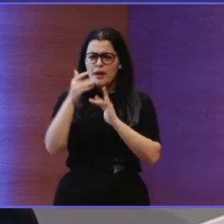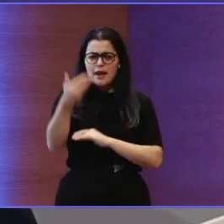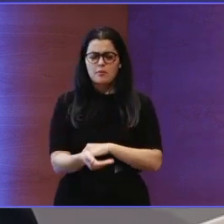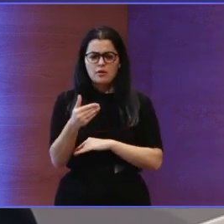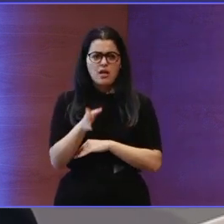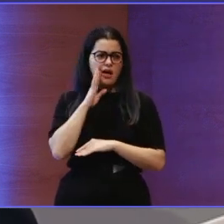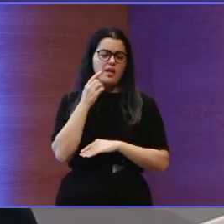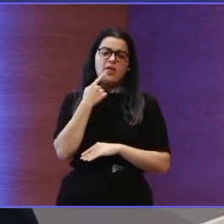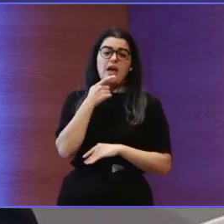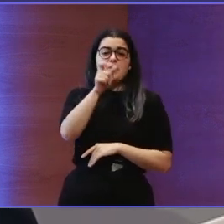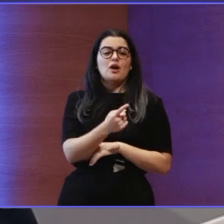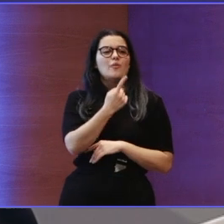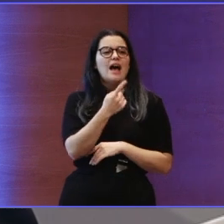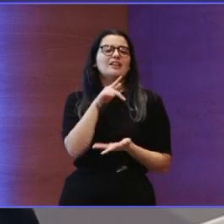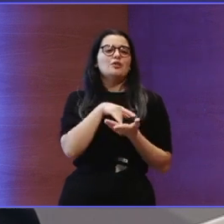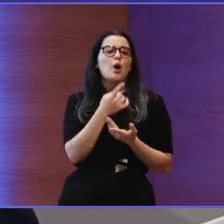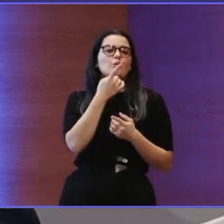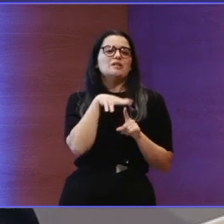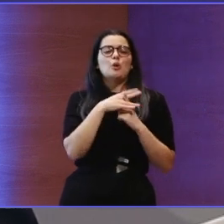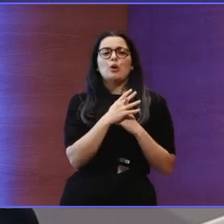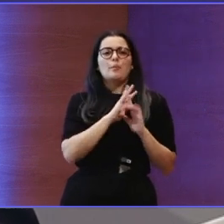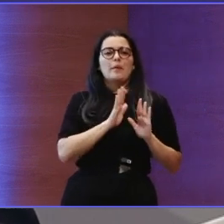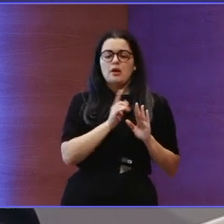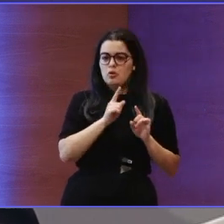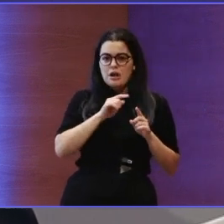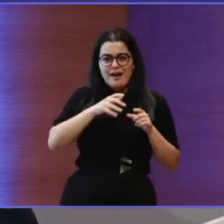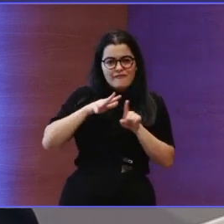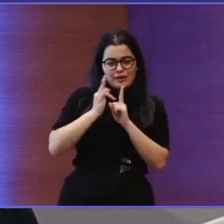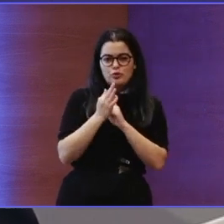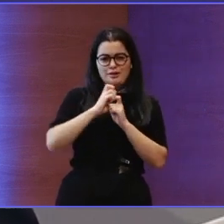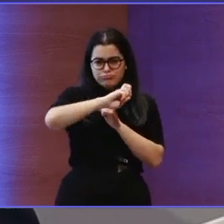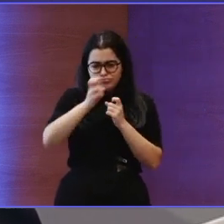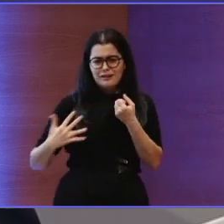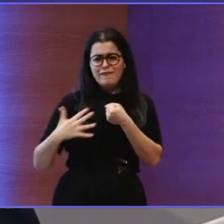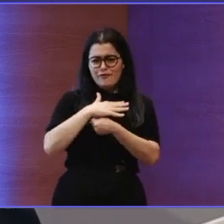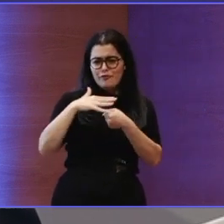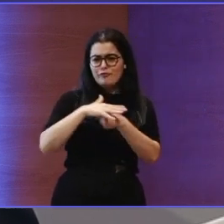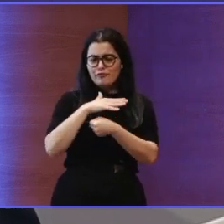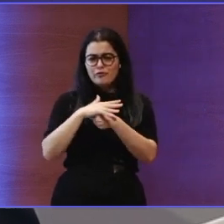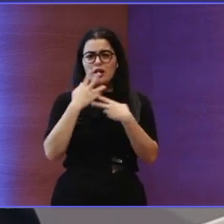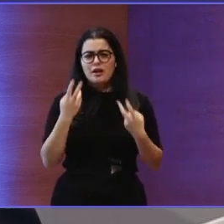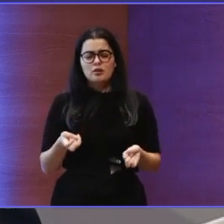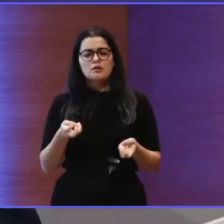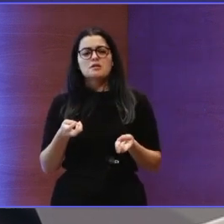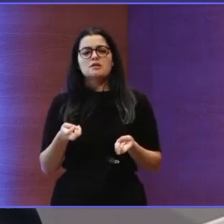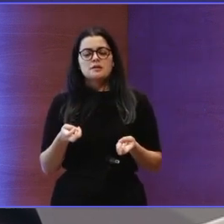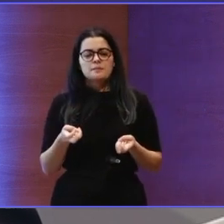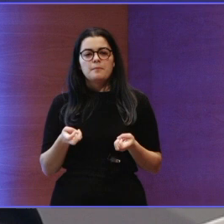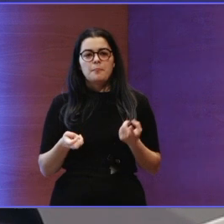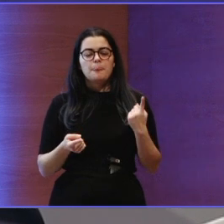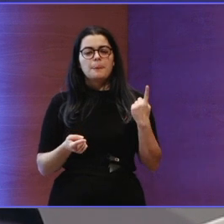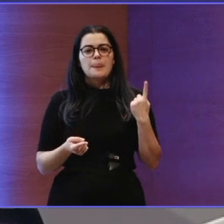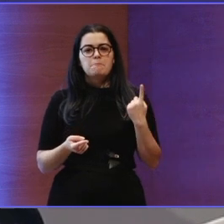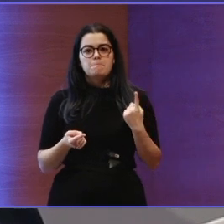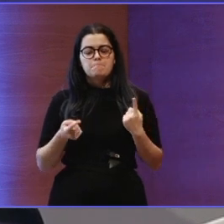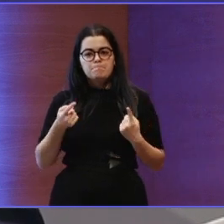antes no le pasa solo una cosa le pasa al muchas eh Hay muchos puntos de de de luz y